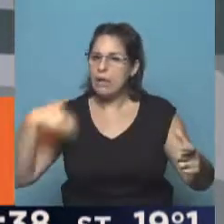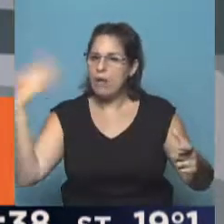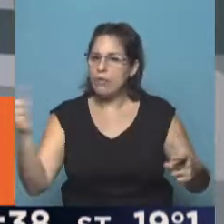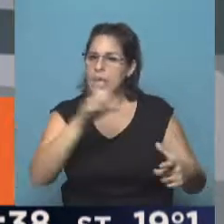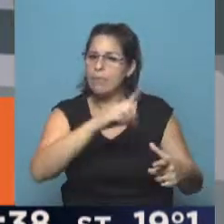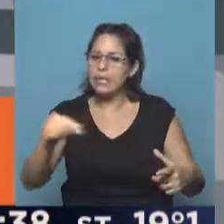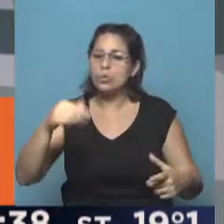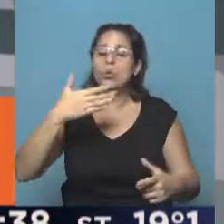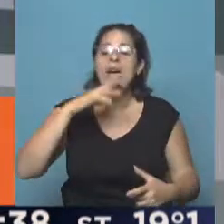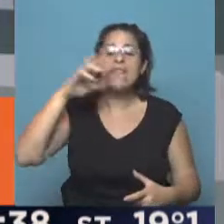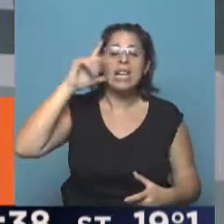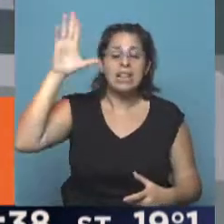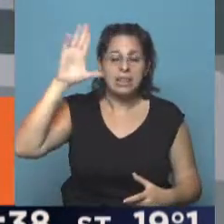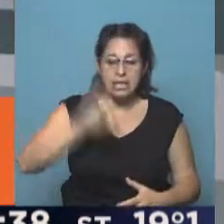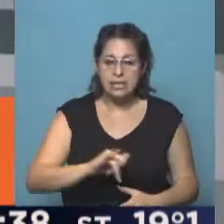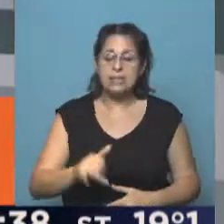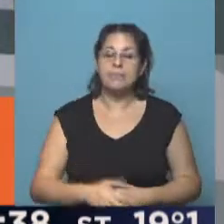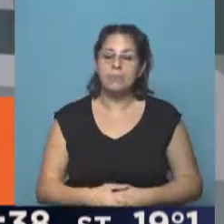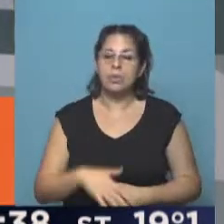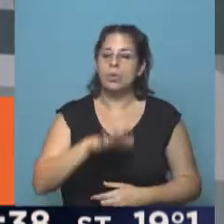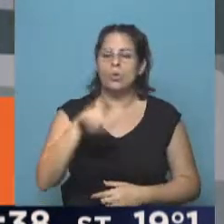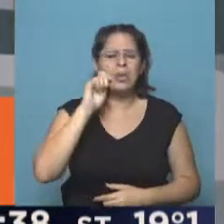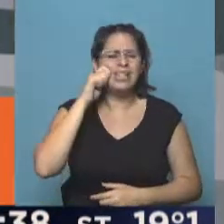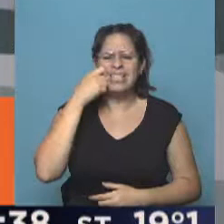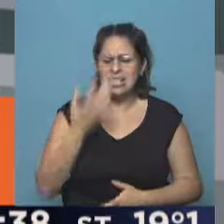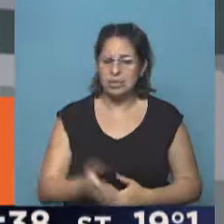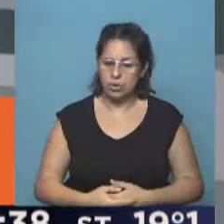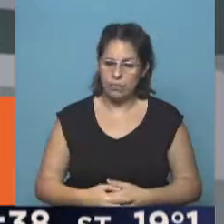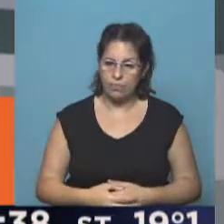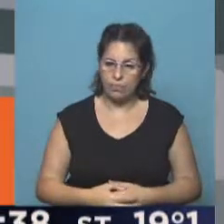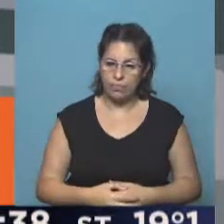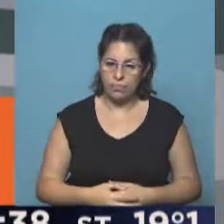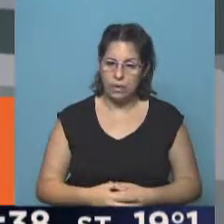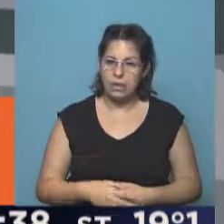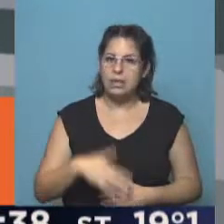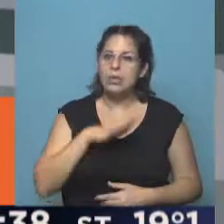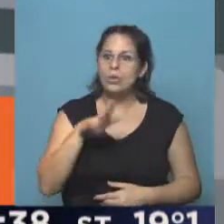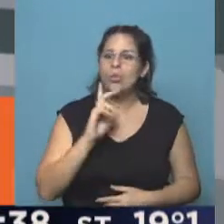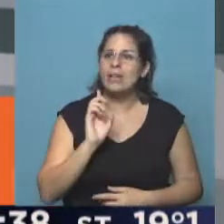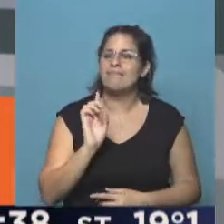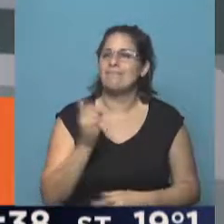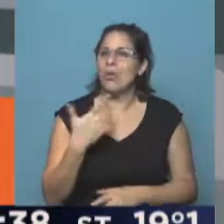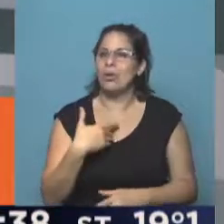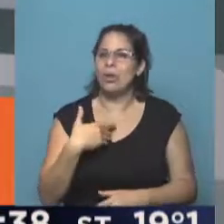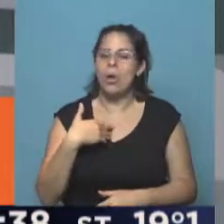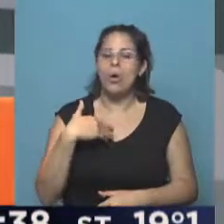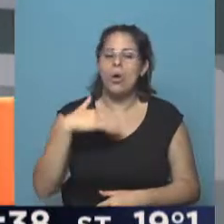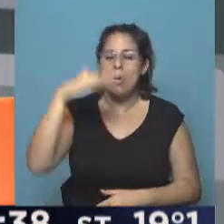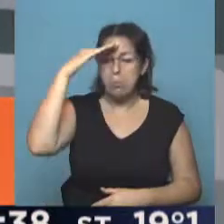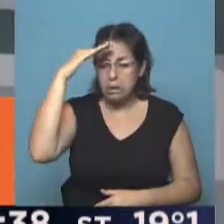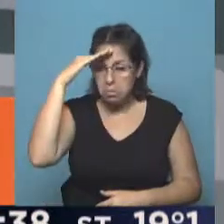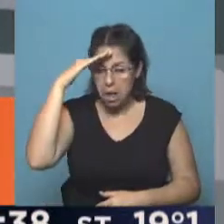península Valdés, un lugar fantástico y muy solitario. Para que se dé una idea, de Puerto Madryn